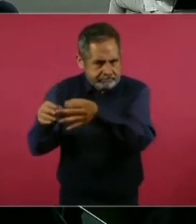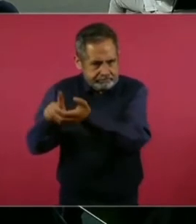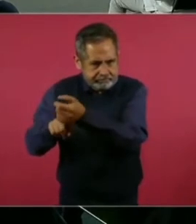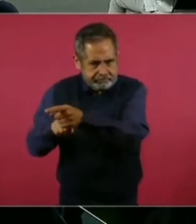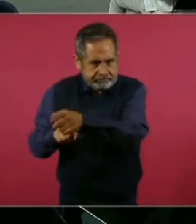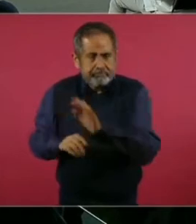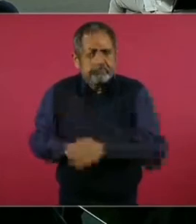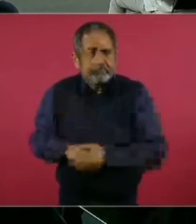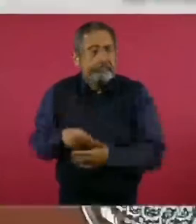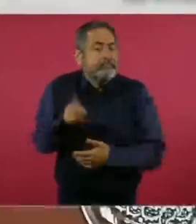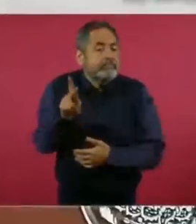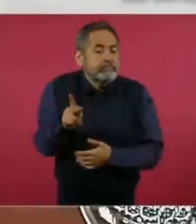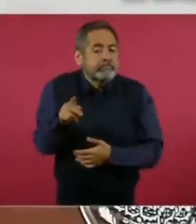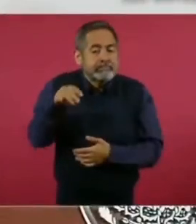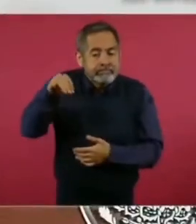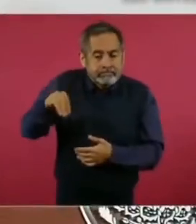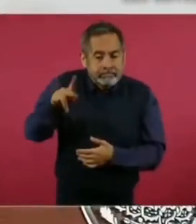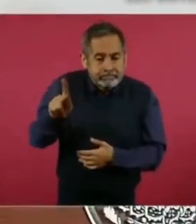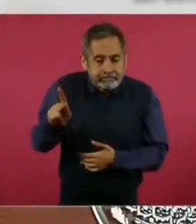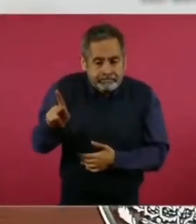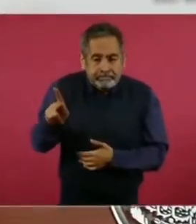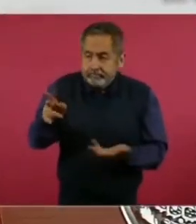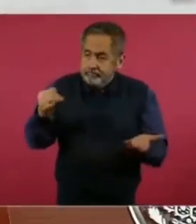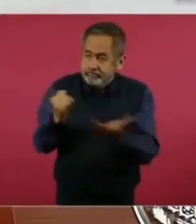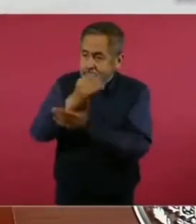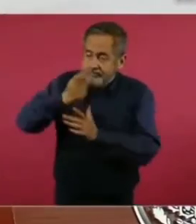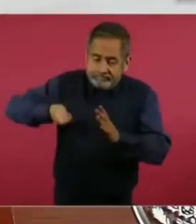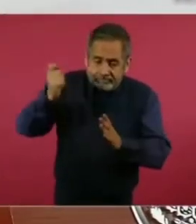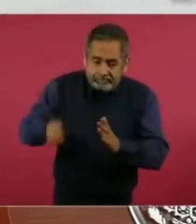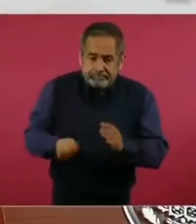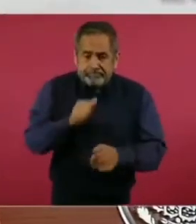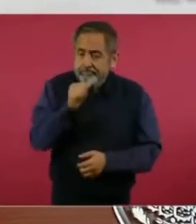tiene la última palabra.